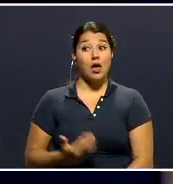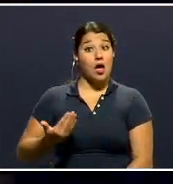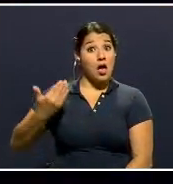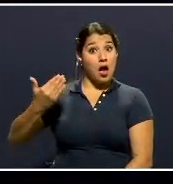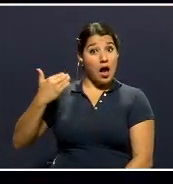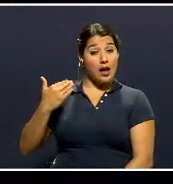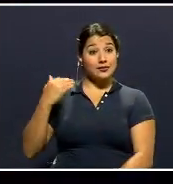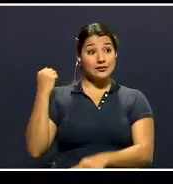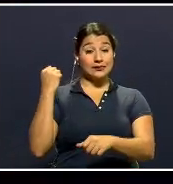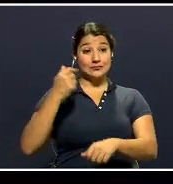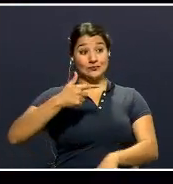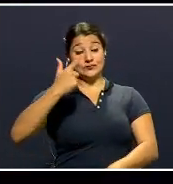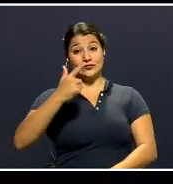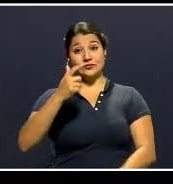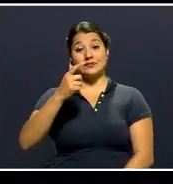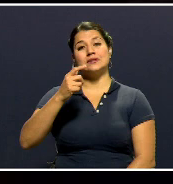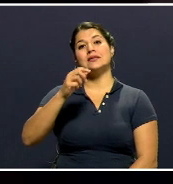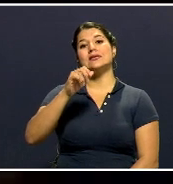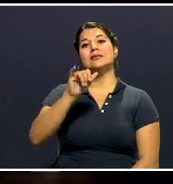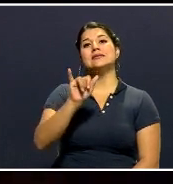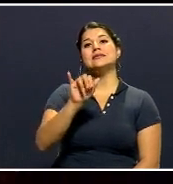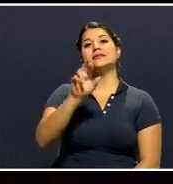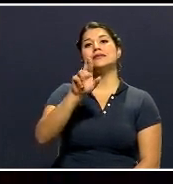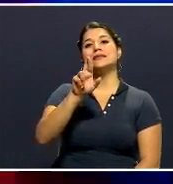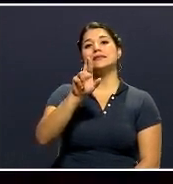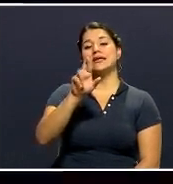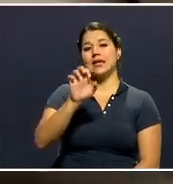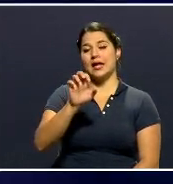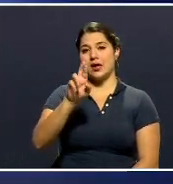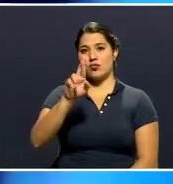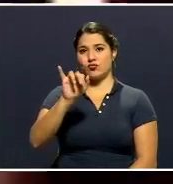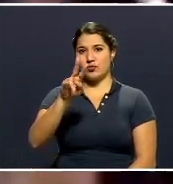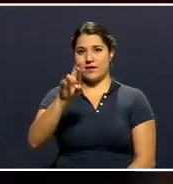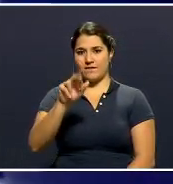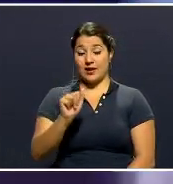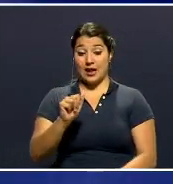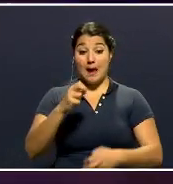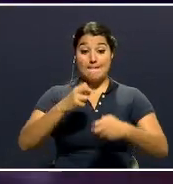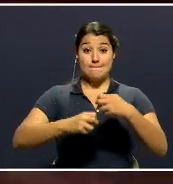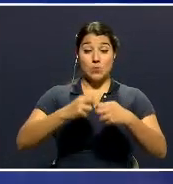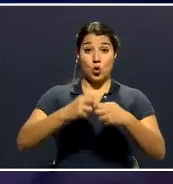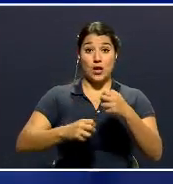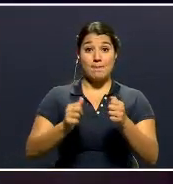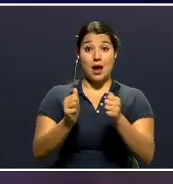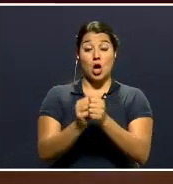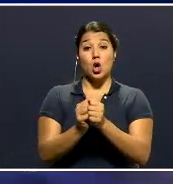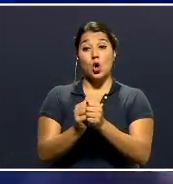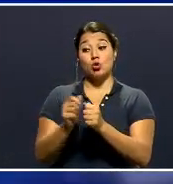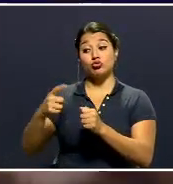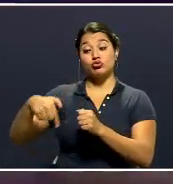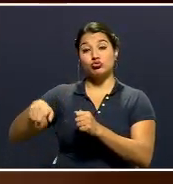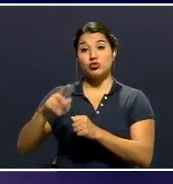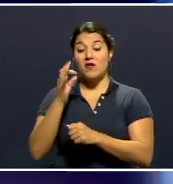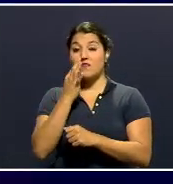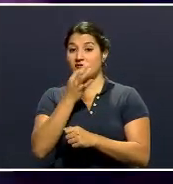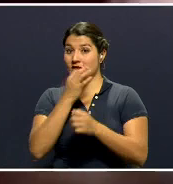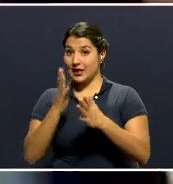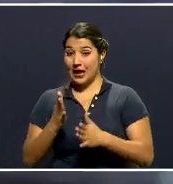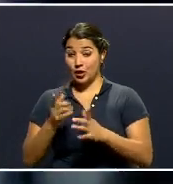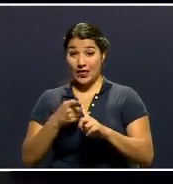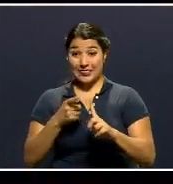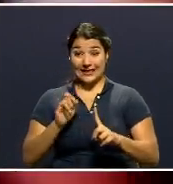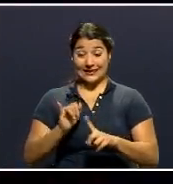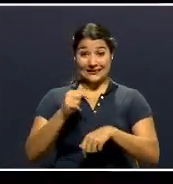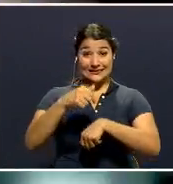atrás murió el indígena Jerry Rivera en una riña con los dueños de fincas por las tierras del sur del país. Desde ese momento,